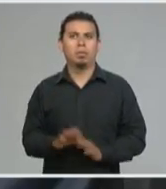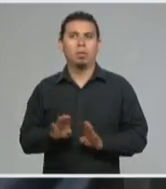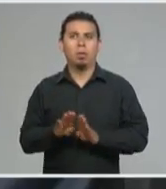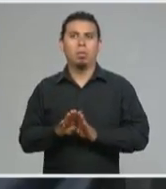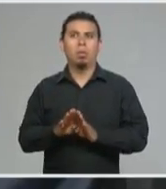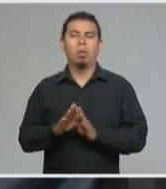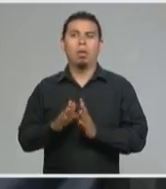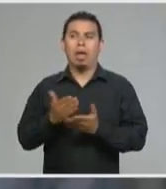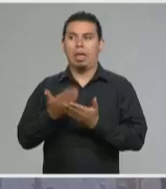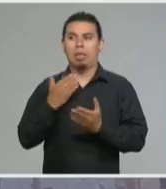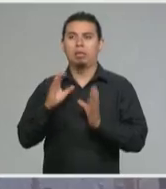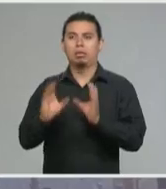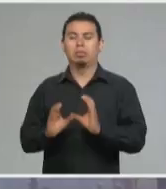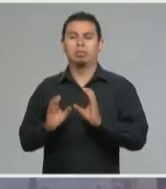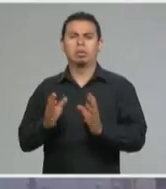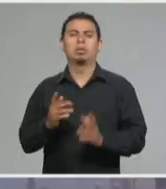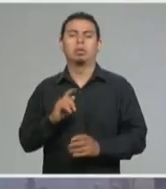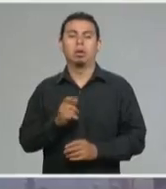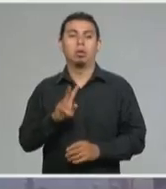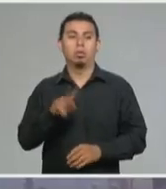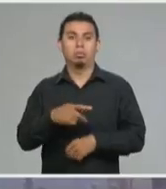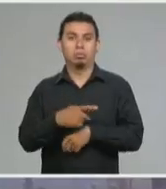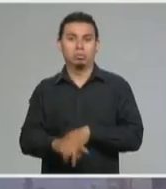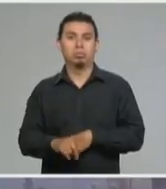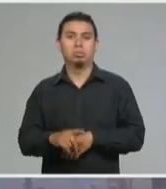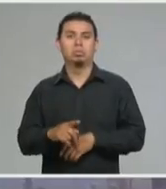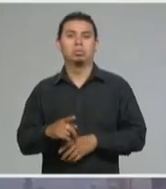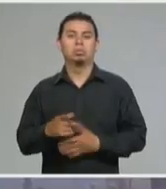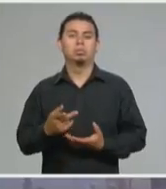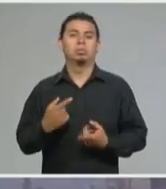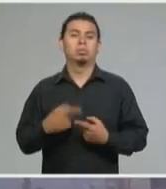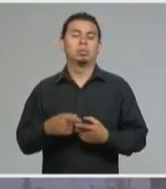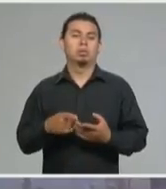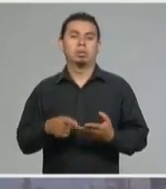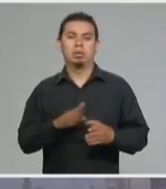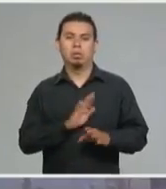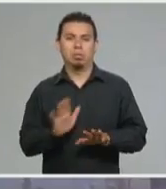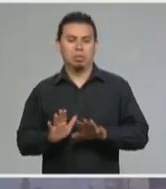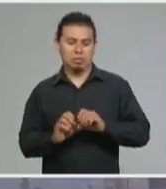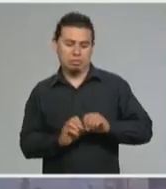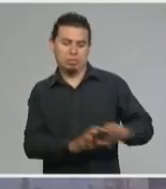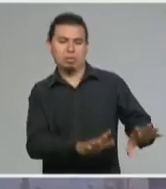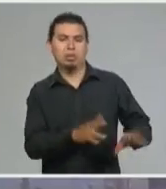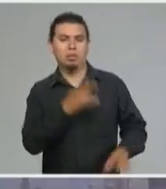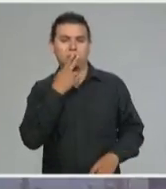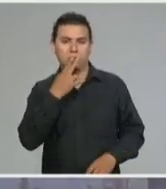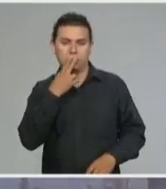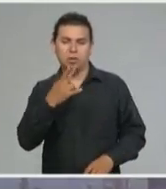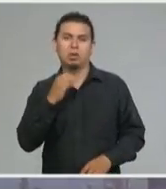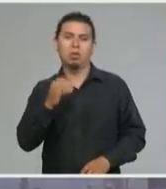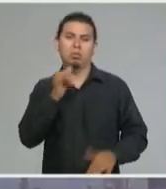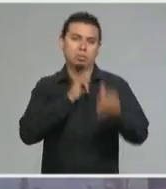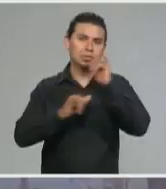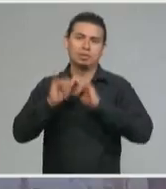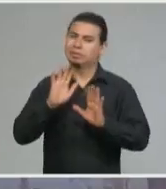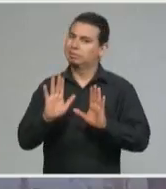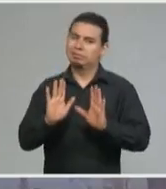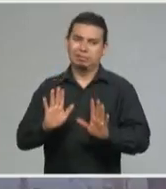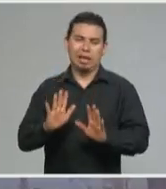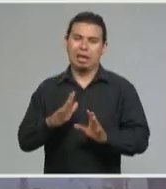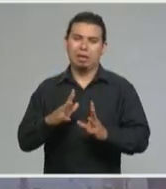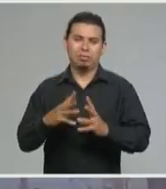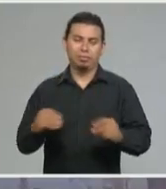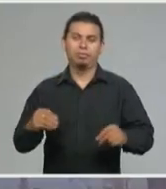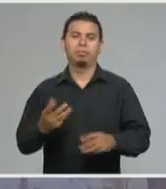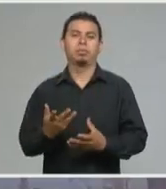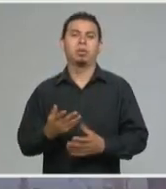naturaleza? Pues obviamente los factores de riesgo serían los que habría que evitar. El tabaco y el alcohol son los principales en nuestro medio y día a